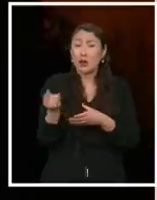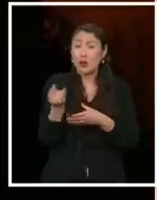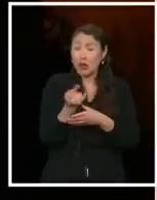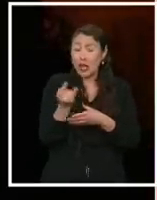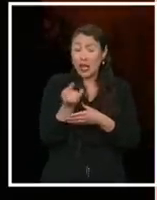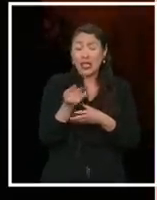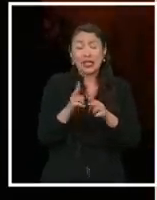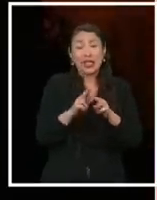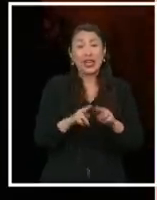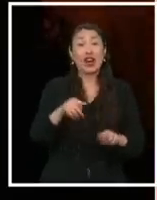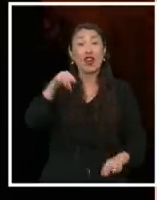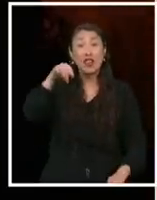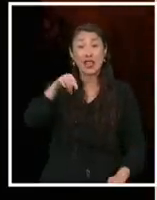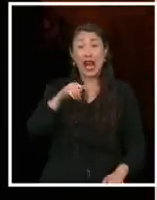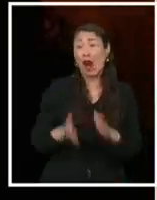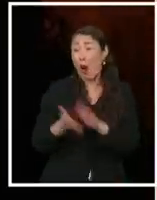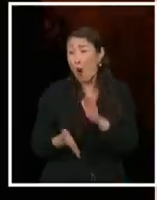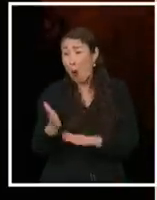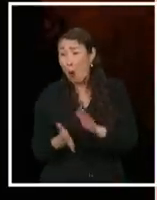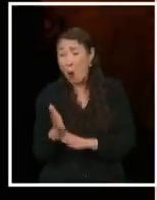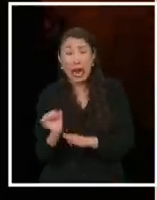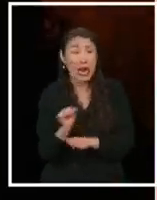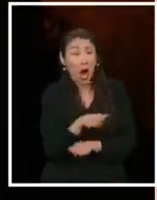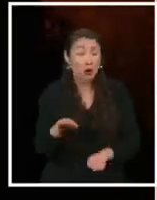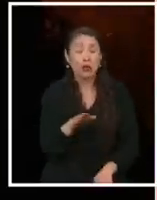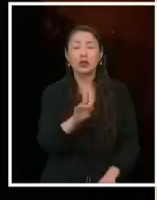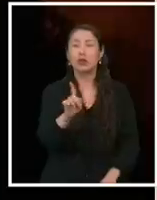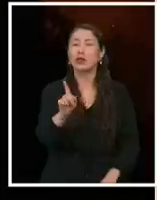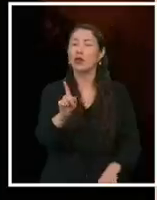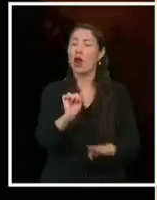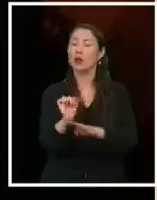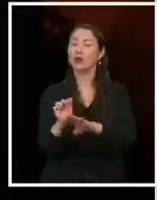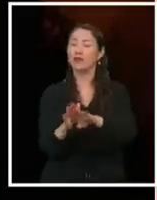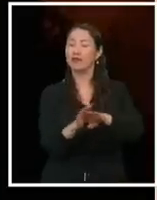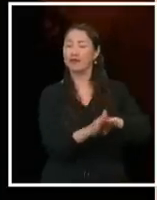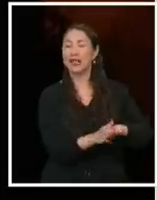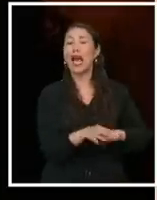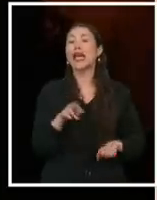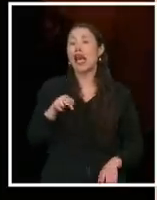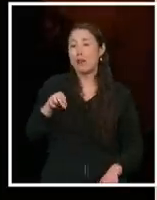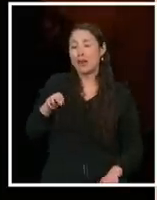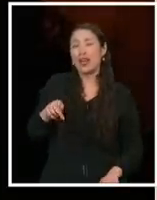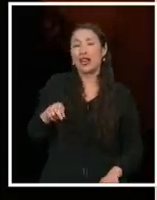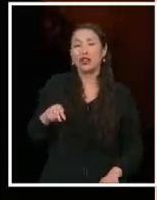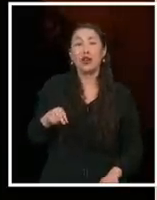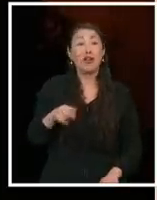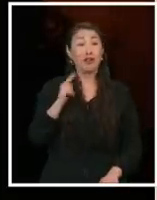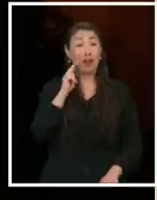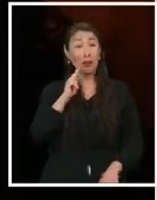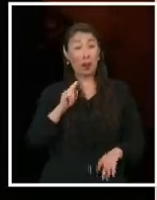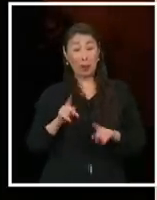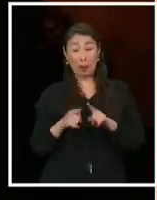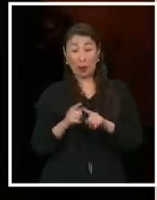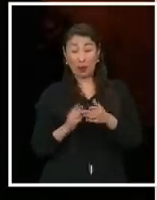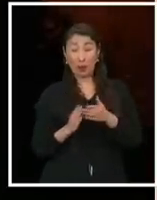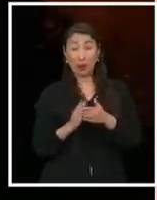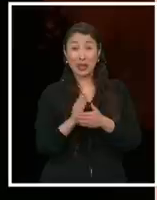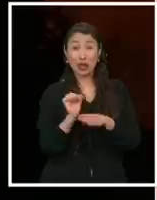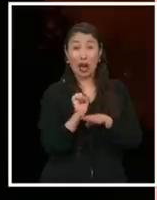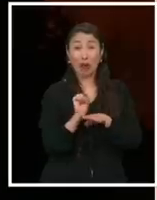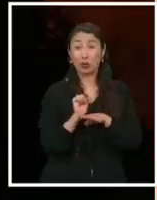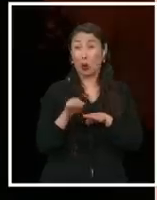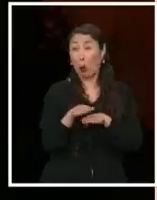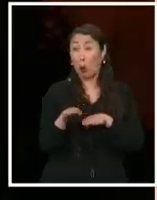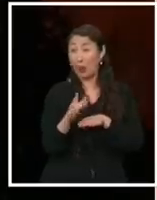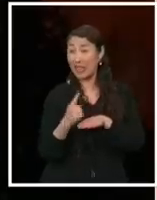que hacerse a pie, no hay que hacer la evacuación en vehículo. Ya hemos visto lo que pasó en las primeras horas cuando se empezó a evacuar en vehículo, la